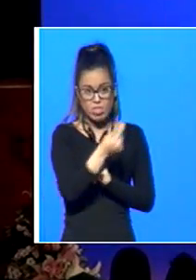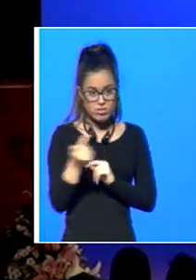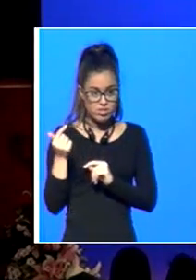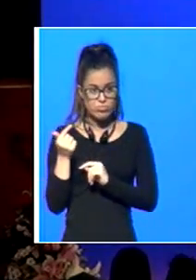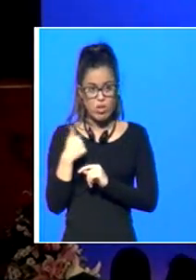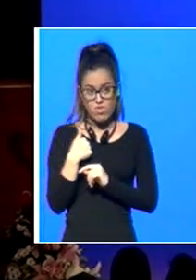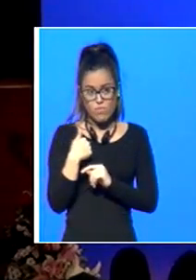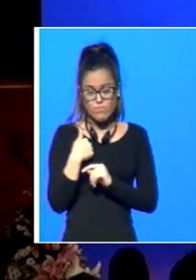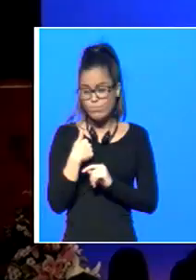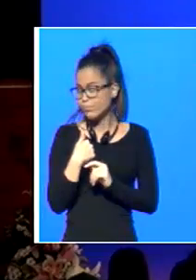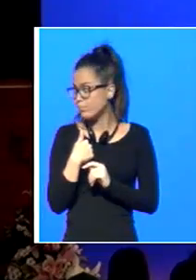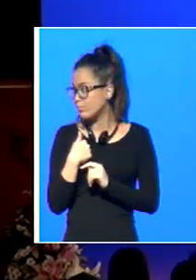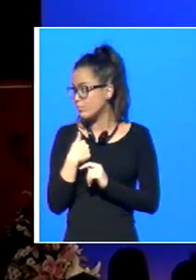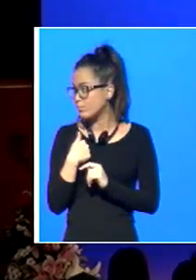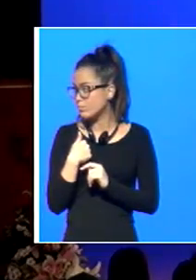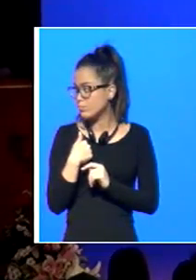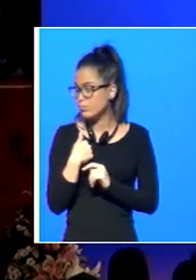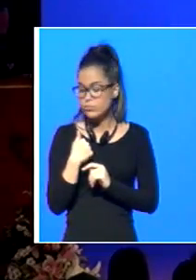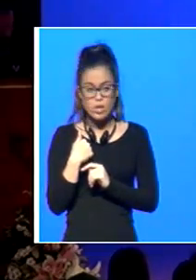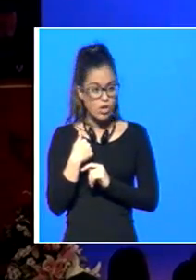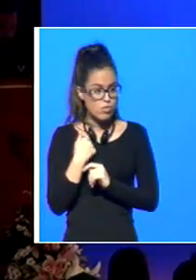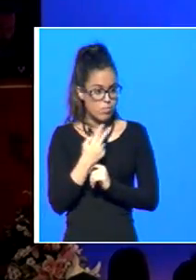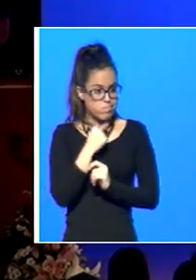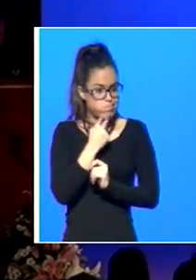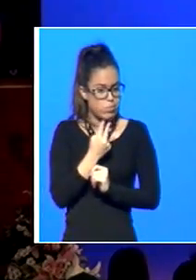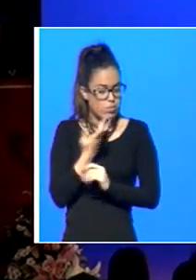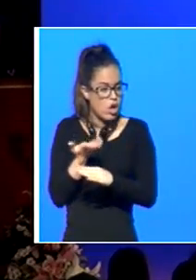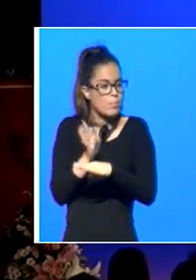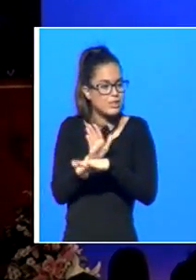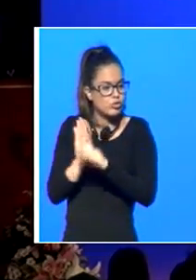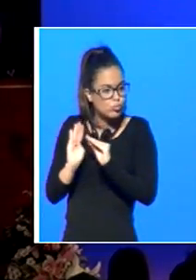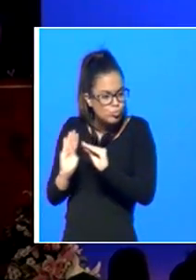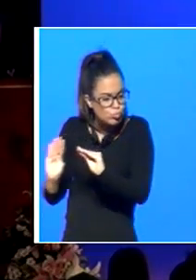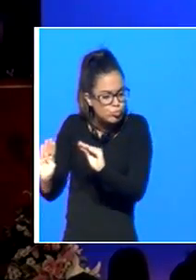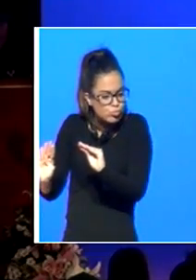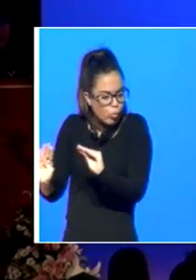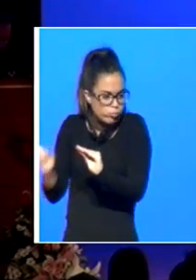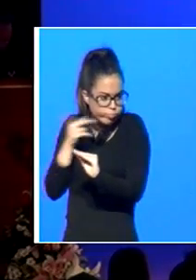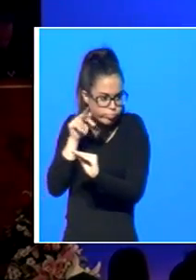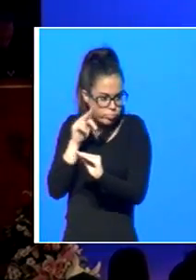hago mía sus palabras. Mientras ponen vídeos,